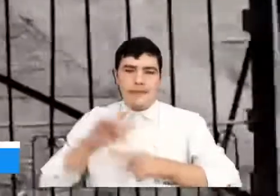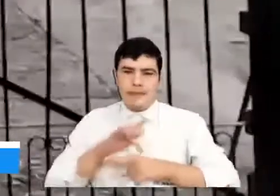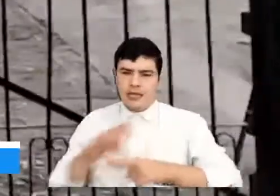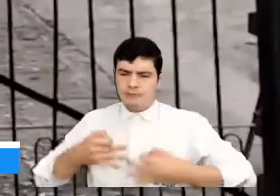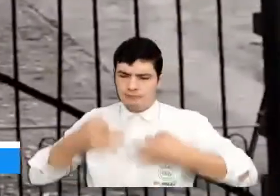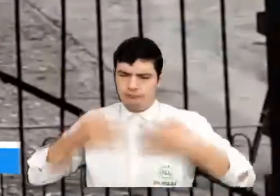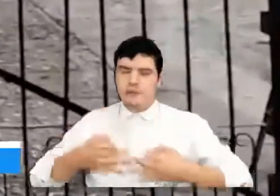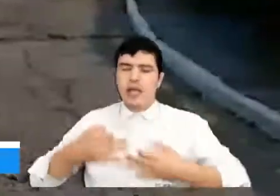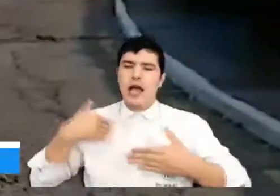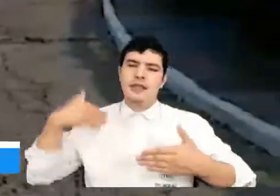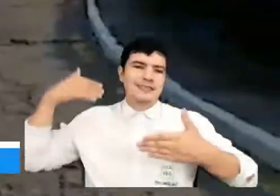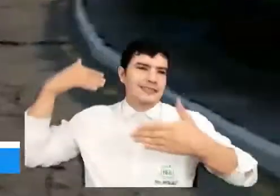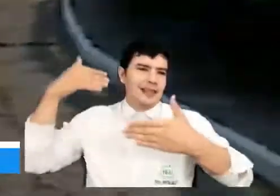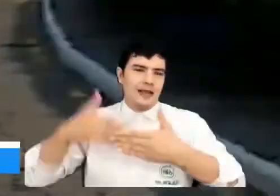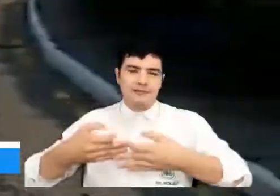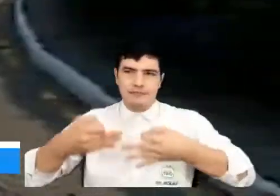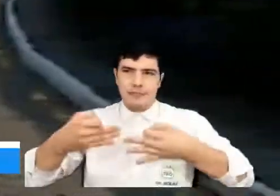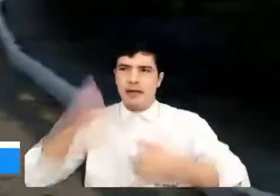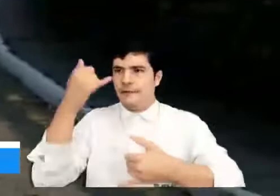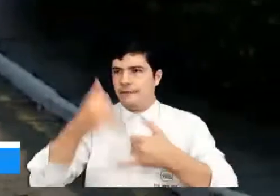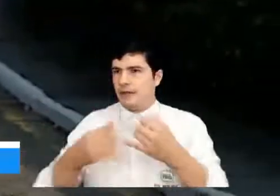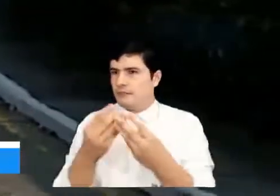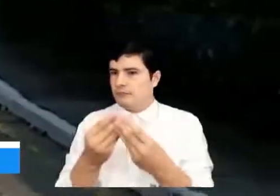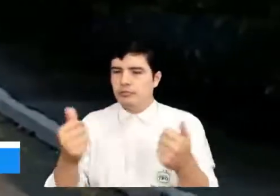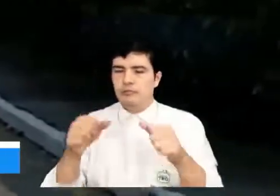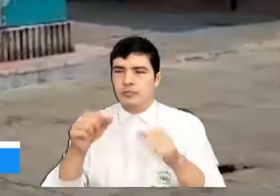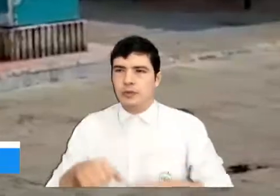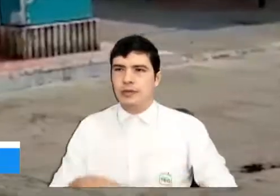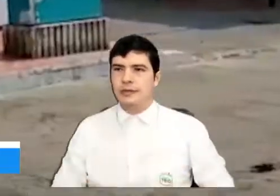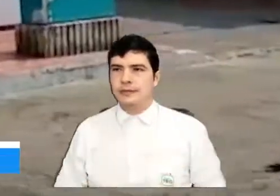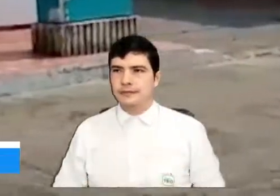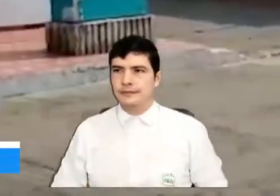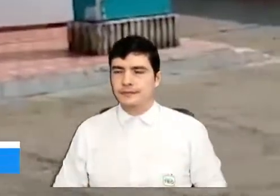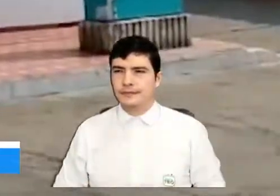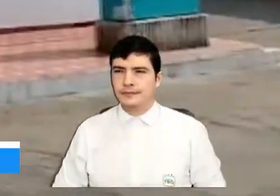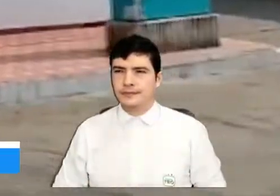entrada a visitantes y el uso de tapabocas en el desplazamiento dentro de los conjuntos.